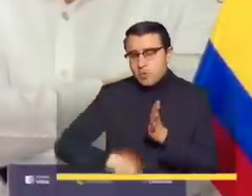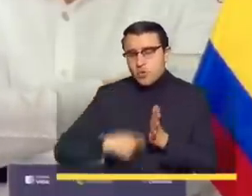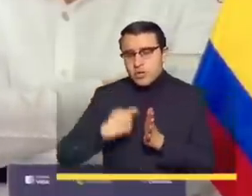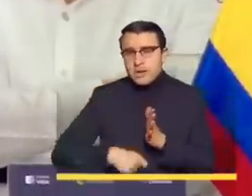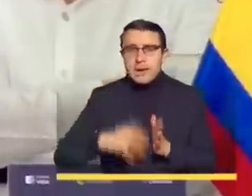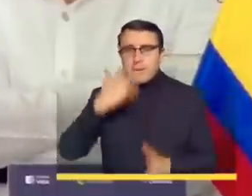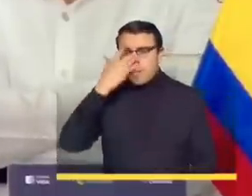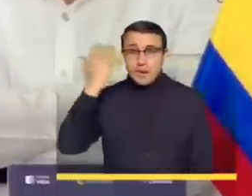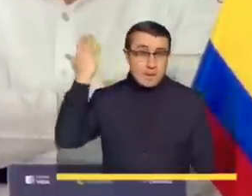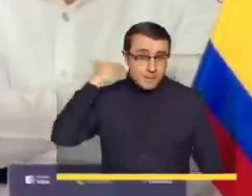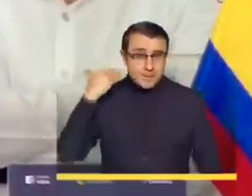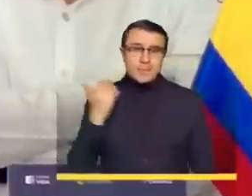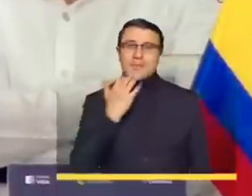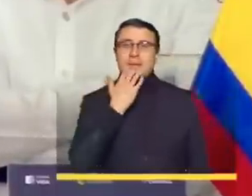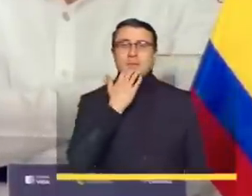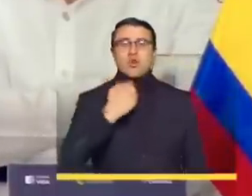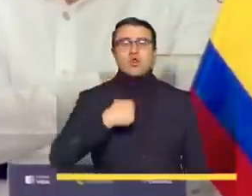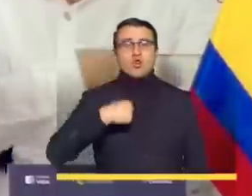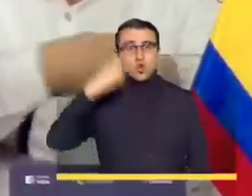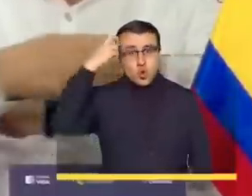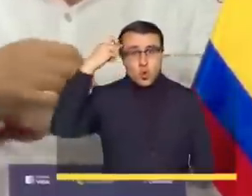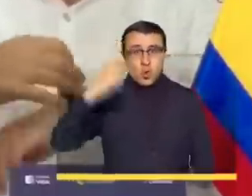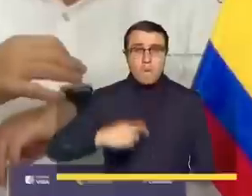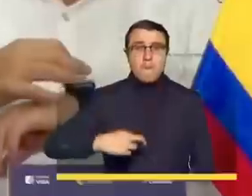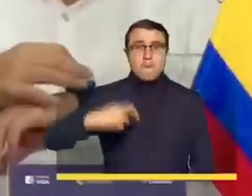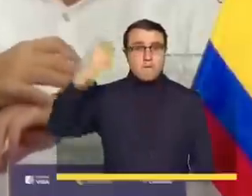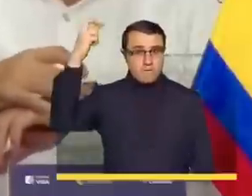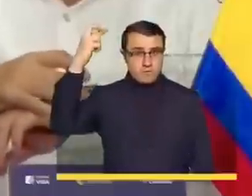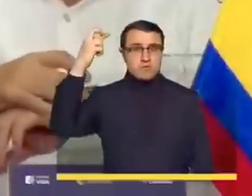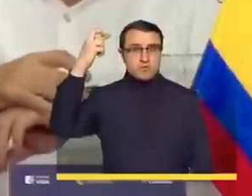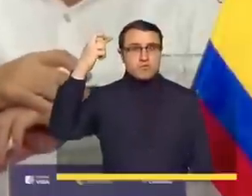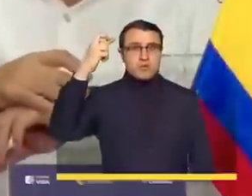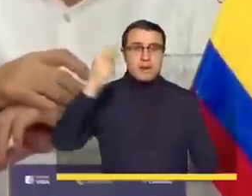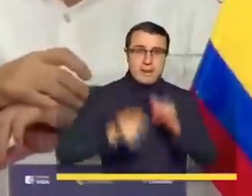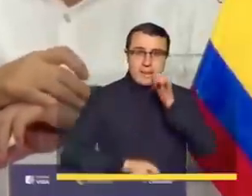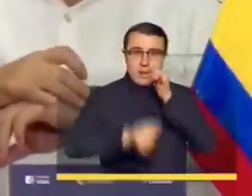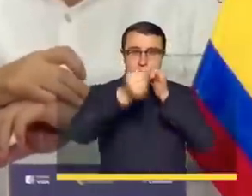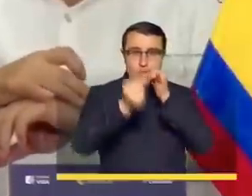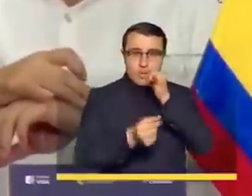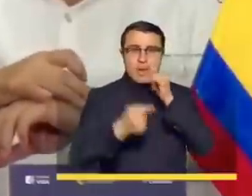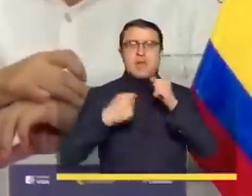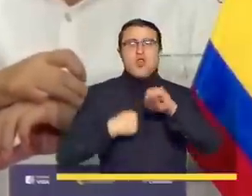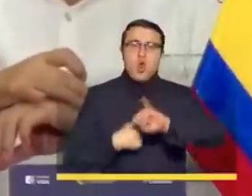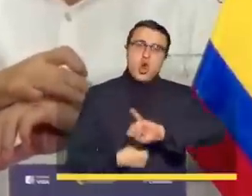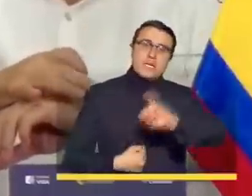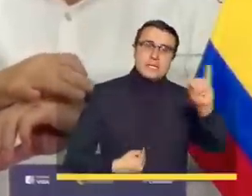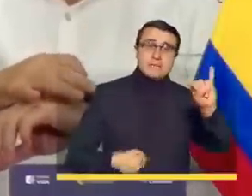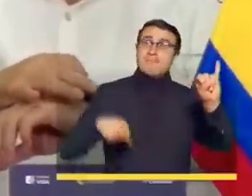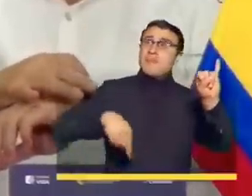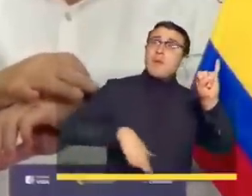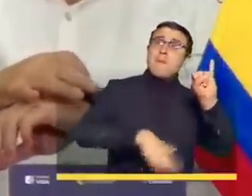Veamos, yo soy economista, soy hombre de izquierda, fui insurgente, peleé en estas montañas.